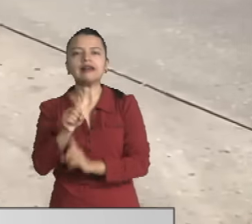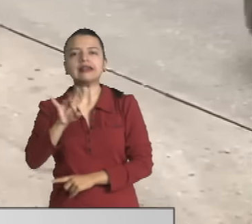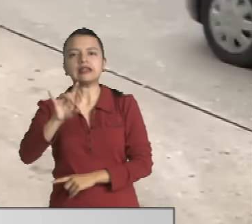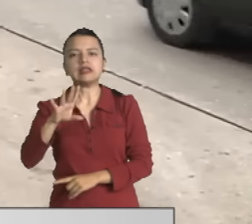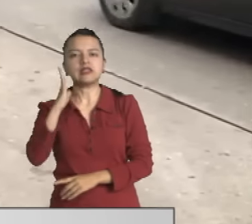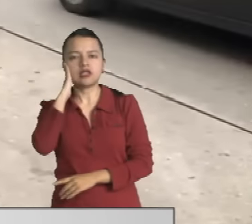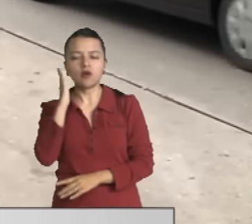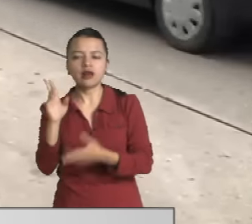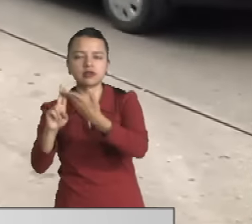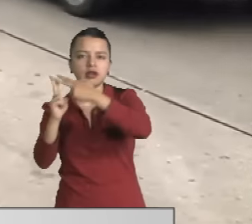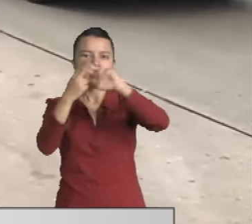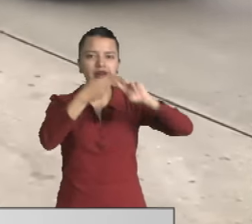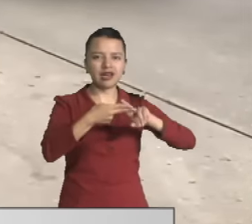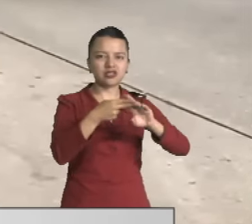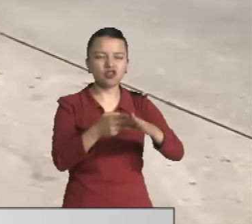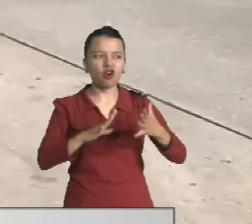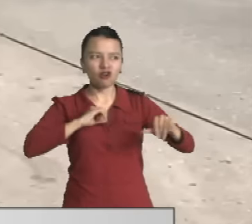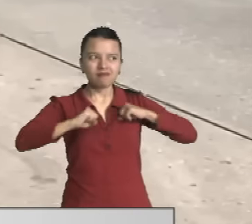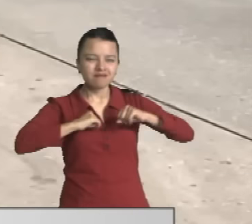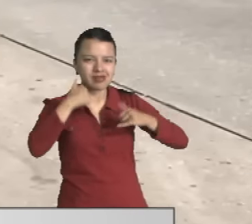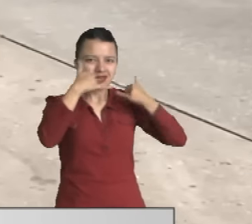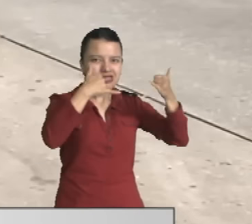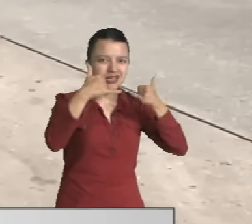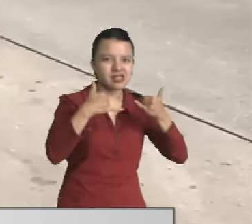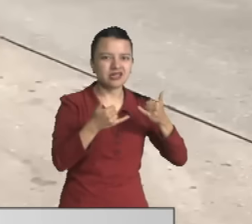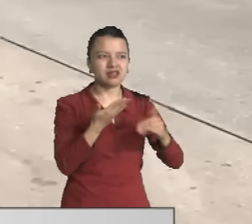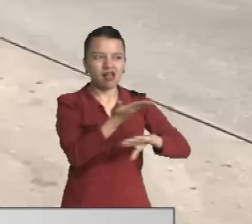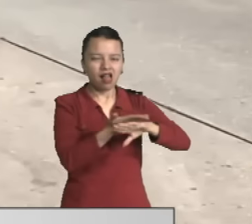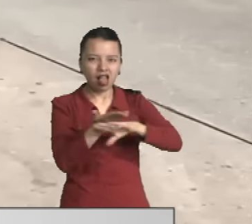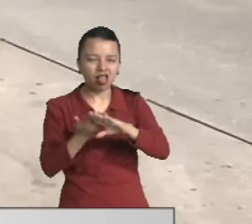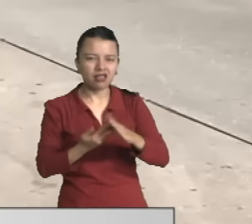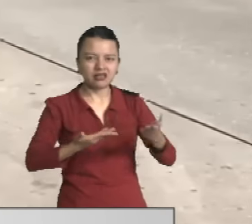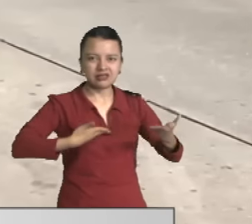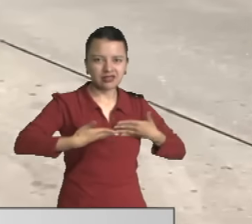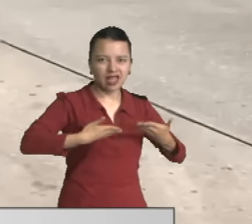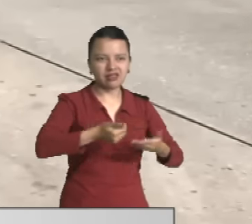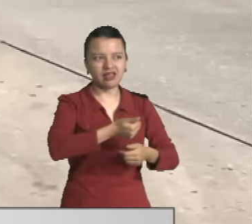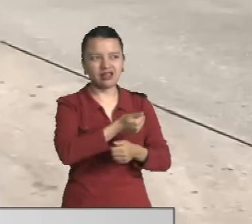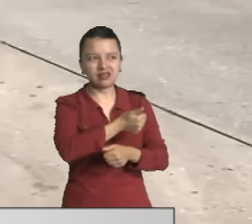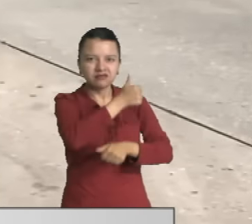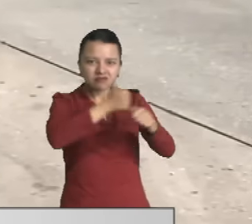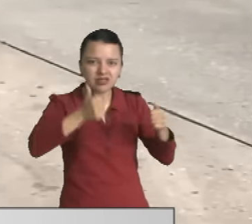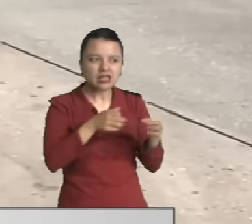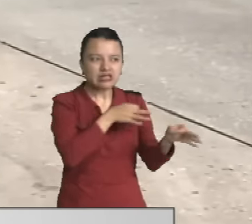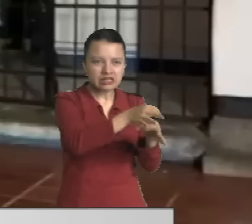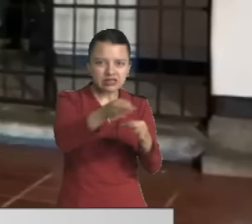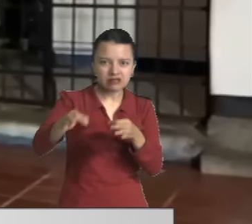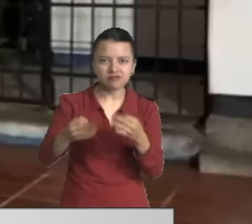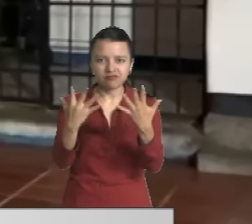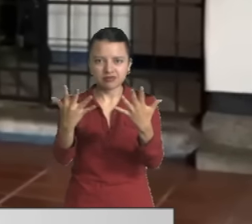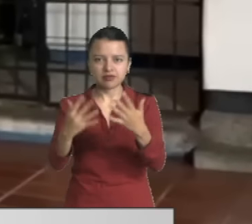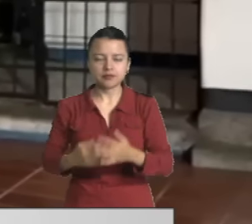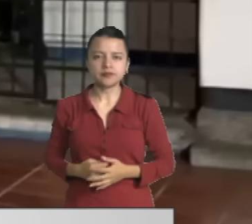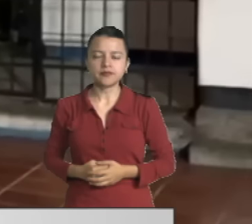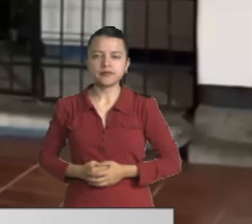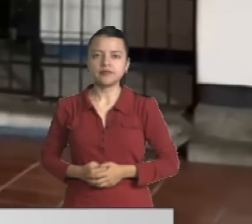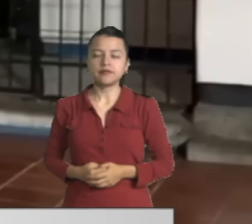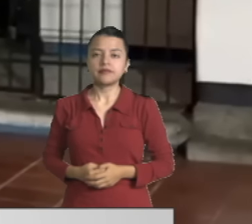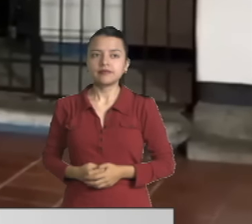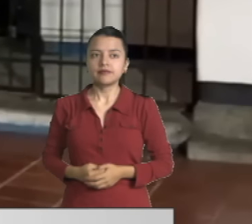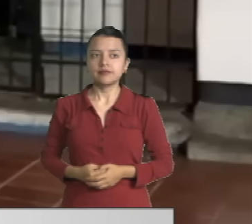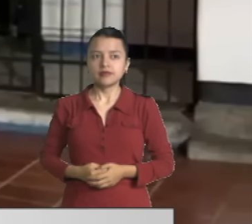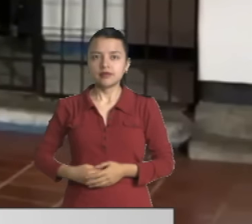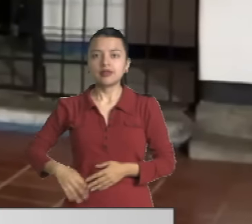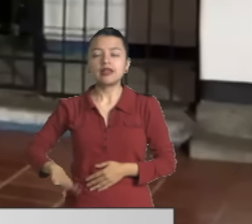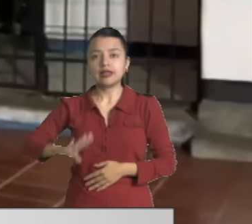estarían vinculados en el ejercicio de llamadas extorsivas a comerciantes en Barranquilla y en los diversos municipios del área metropolitana. Las autoridades